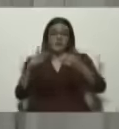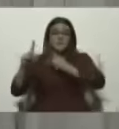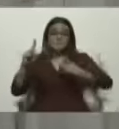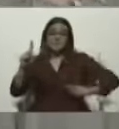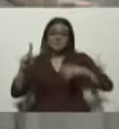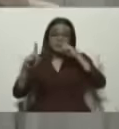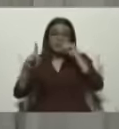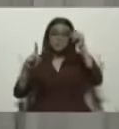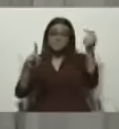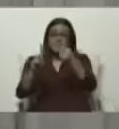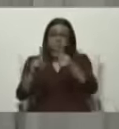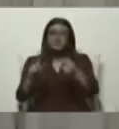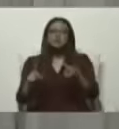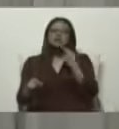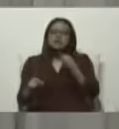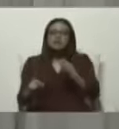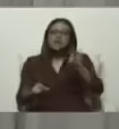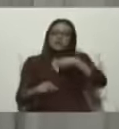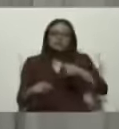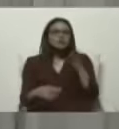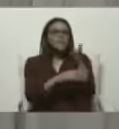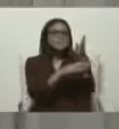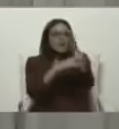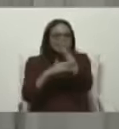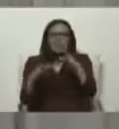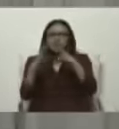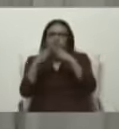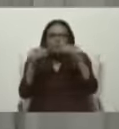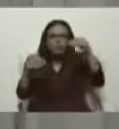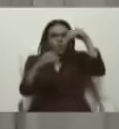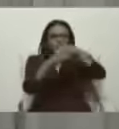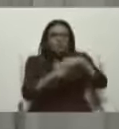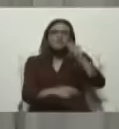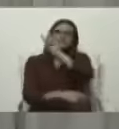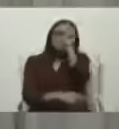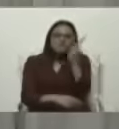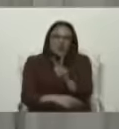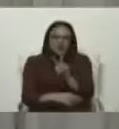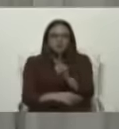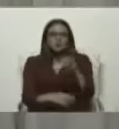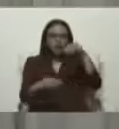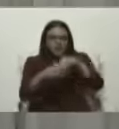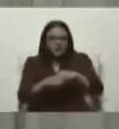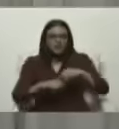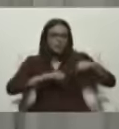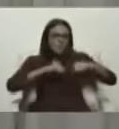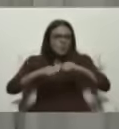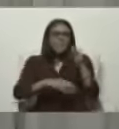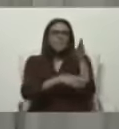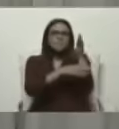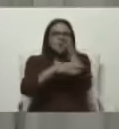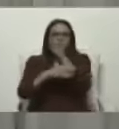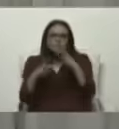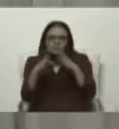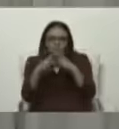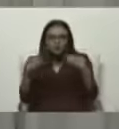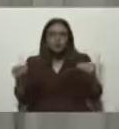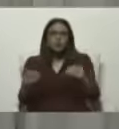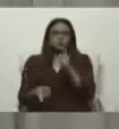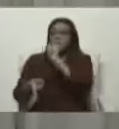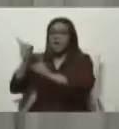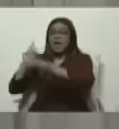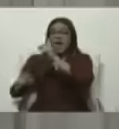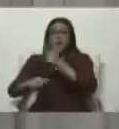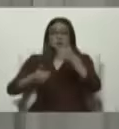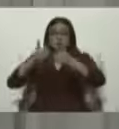Nicolás Maduro se ha regado por todo el territorio de la República Bolivariana de Venezuela. Mientras algunos